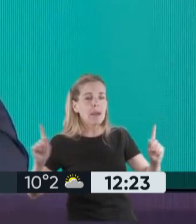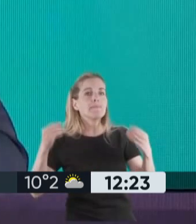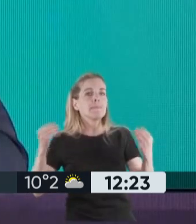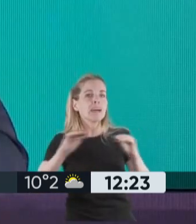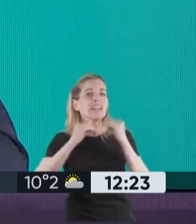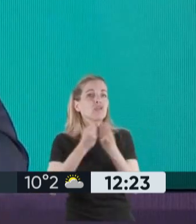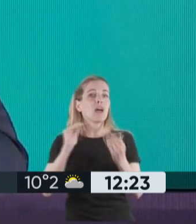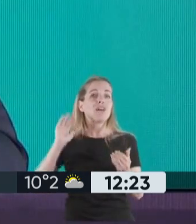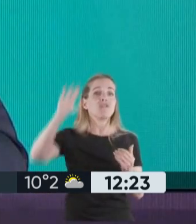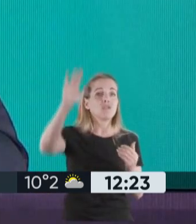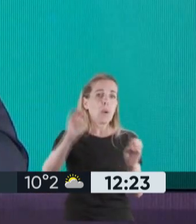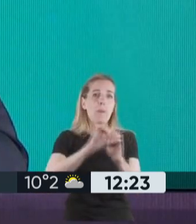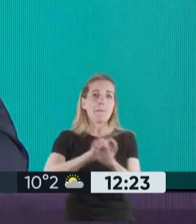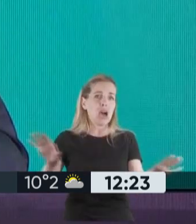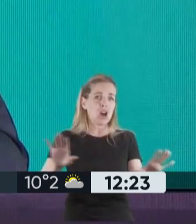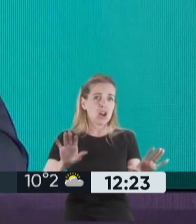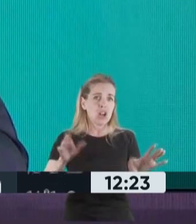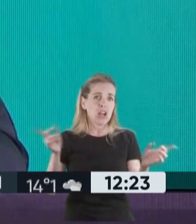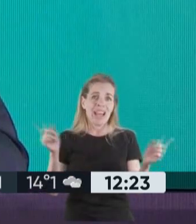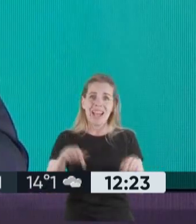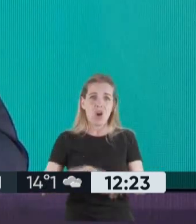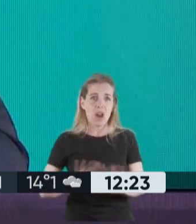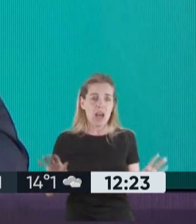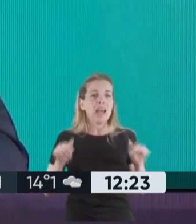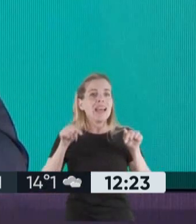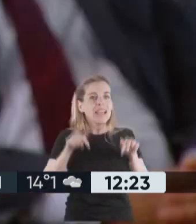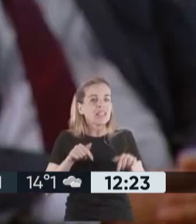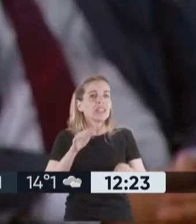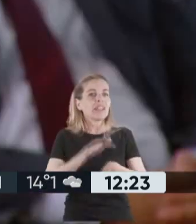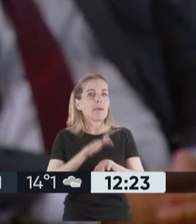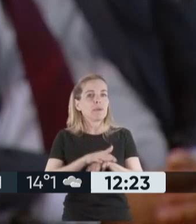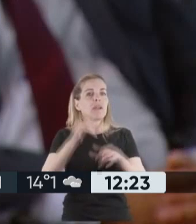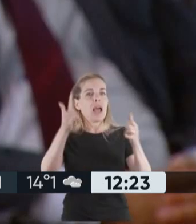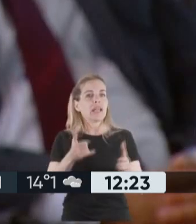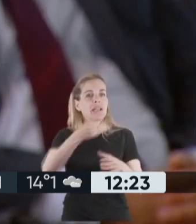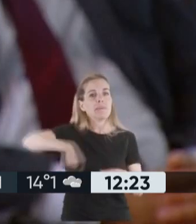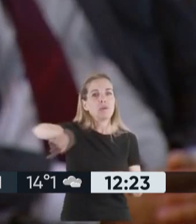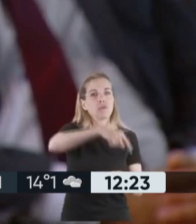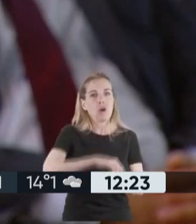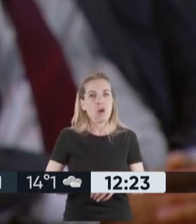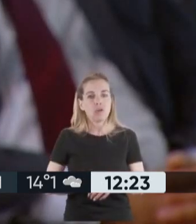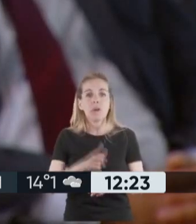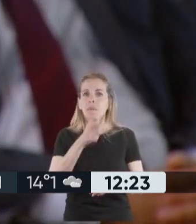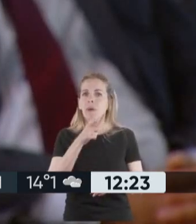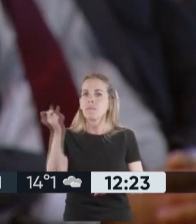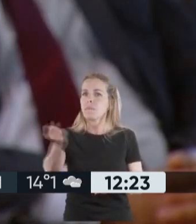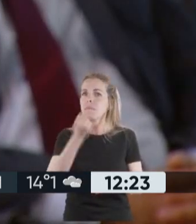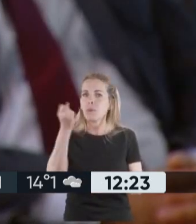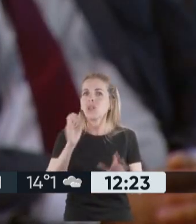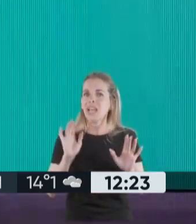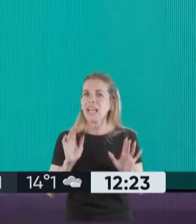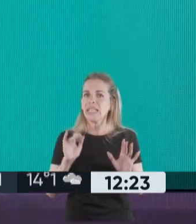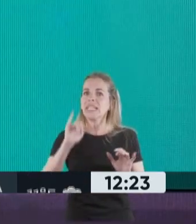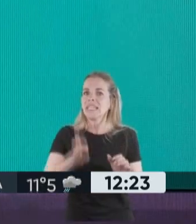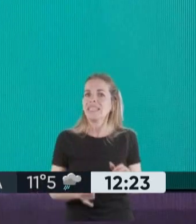que los que hoy vivimos. Y esa es la responsabilidad que tenemos. Por eso, a mí me parece muy importante que